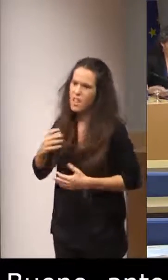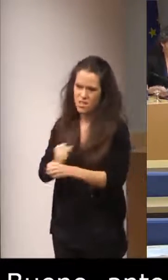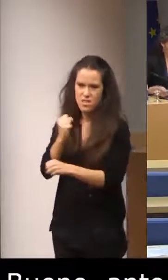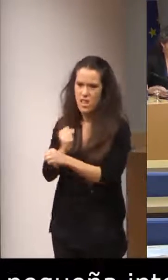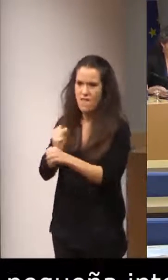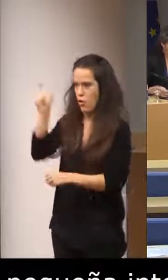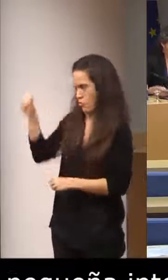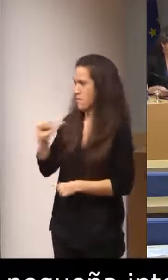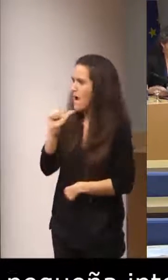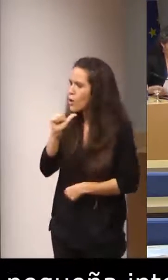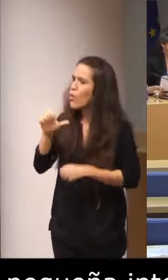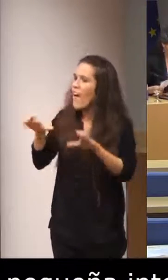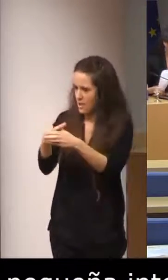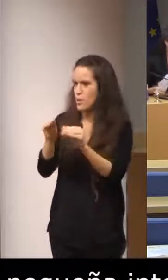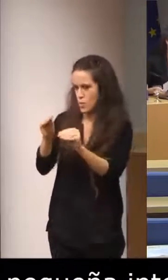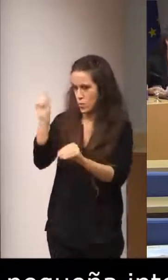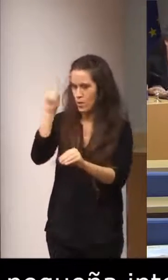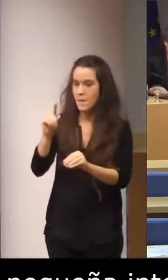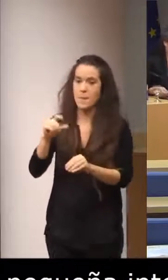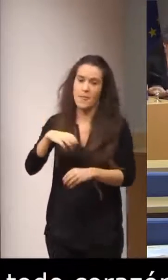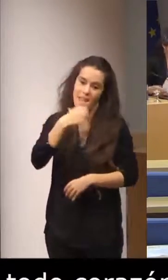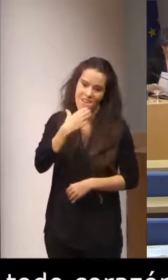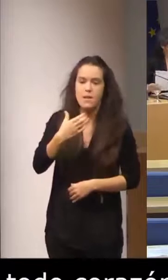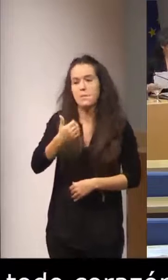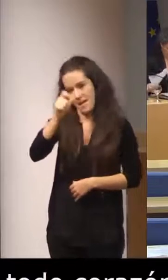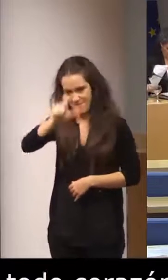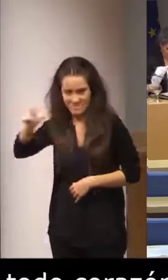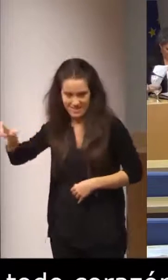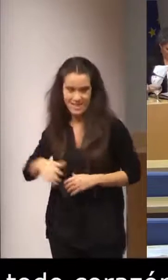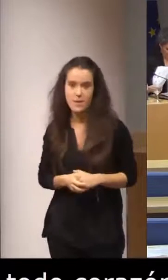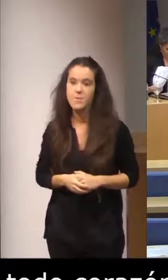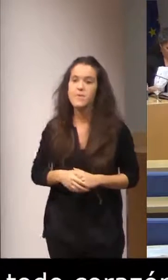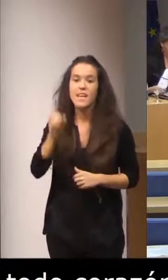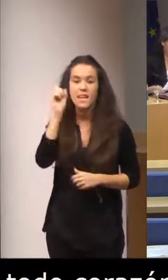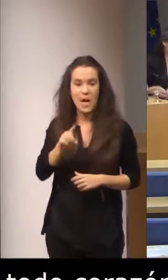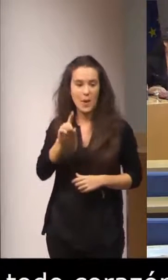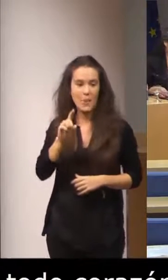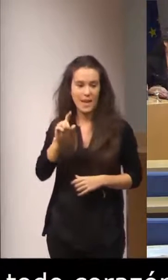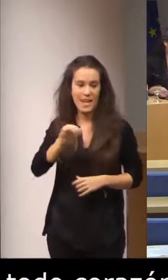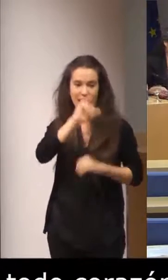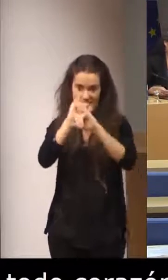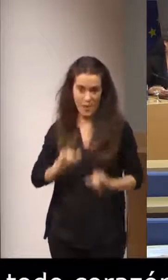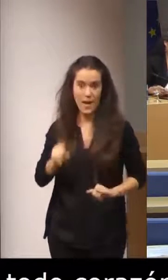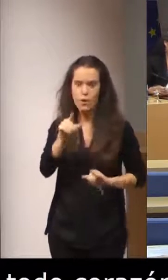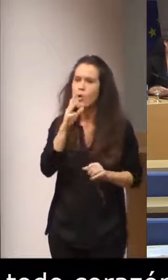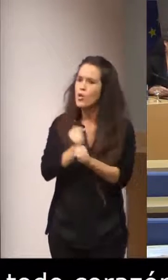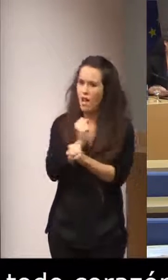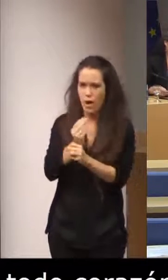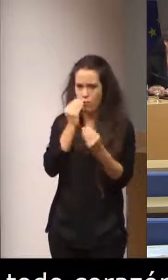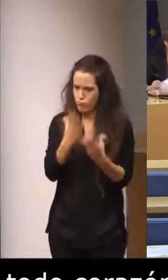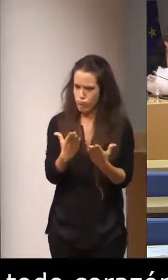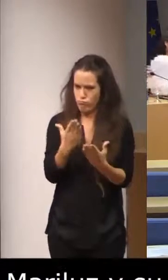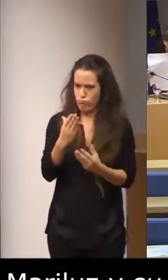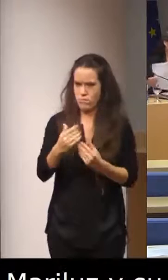por Mariluz y su equipo, Eva y demás personas, y a Tiberio por el trabajo tan magnífico que han realizado. Yo la verdad que me he